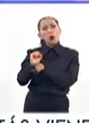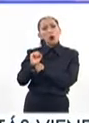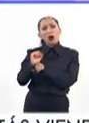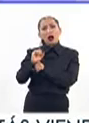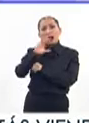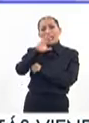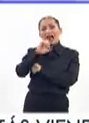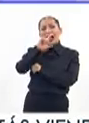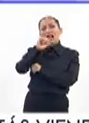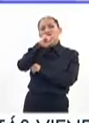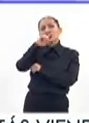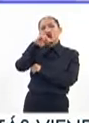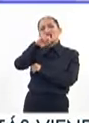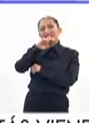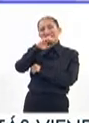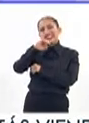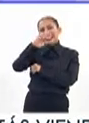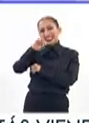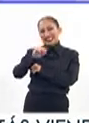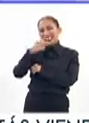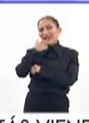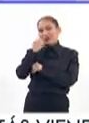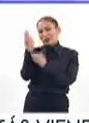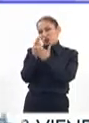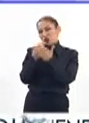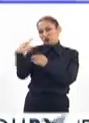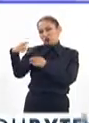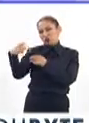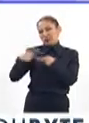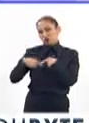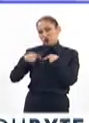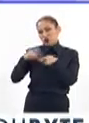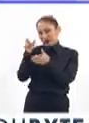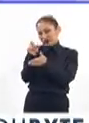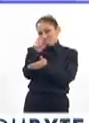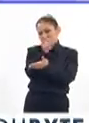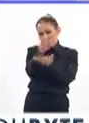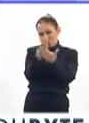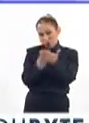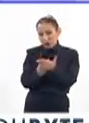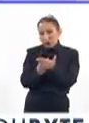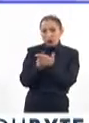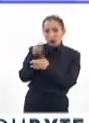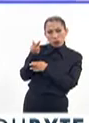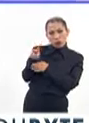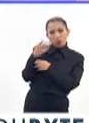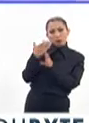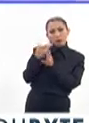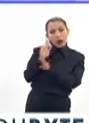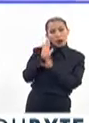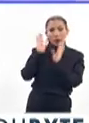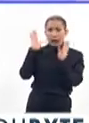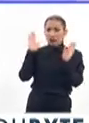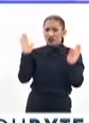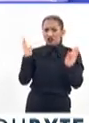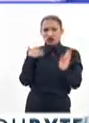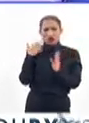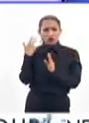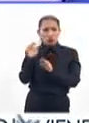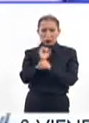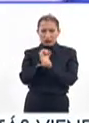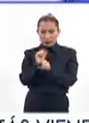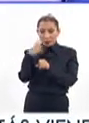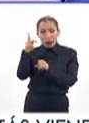Calzón, Sino Chomprieto, o algunos de sus personajes, ¿no? pero eran maravillosos.